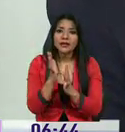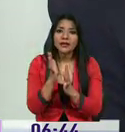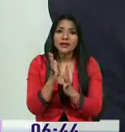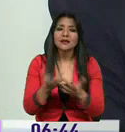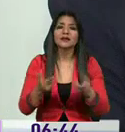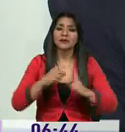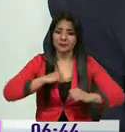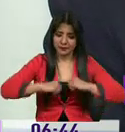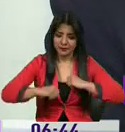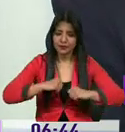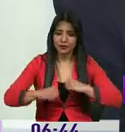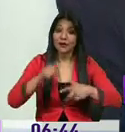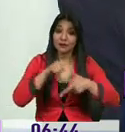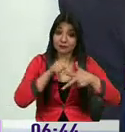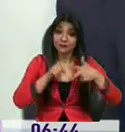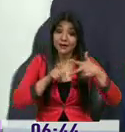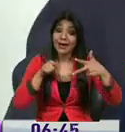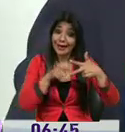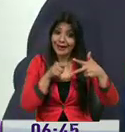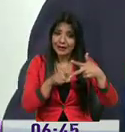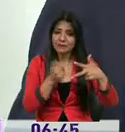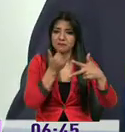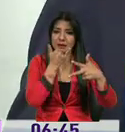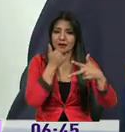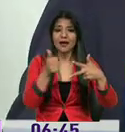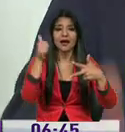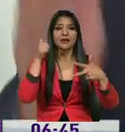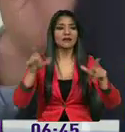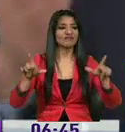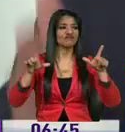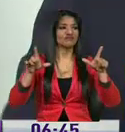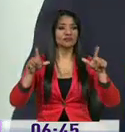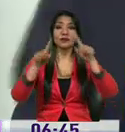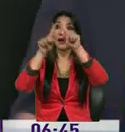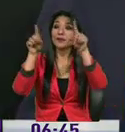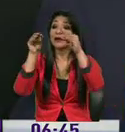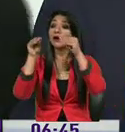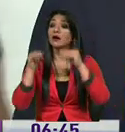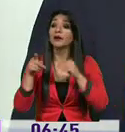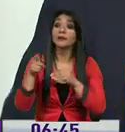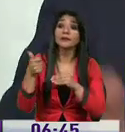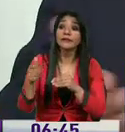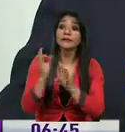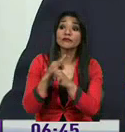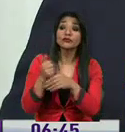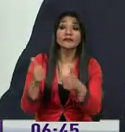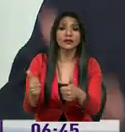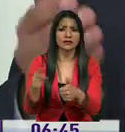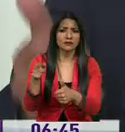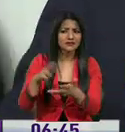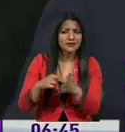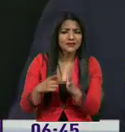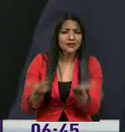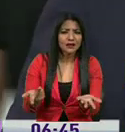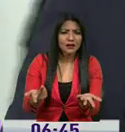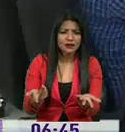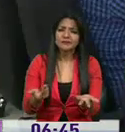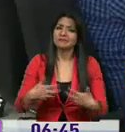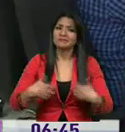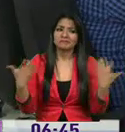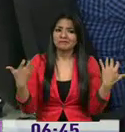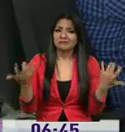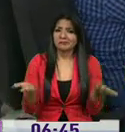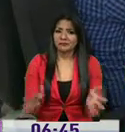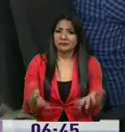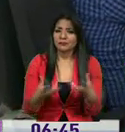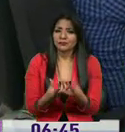que mayo. Ayer lo que se hizo es un show. Abrir el radar para verificar que está funcionando bien no interesa al presente reclamo. En